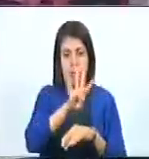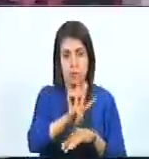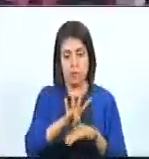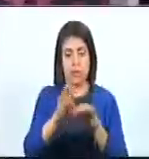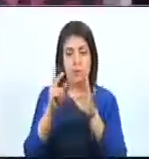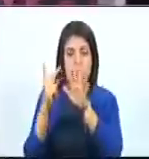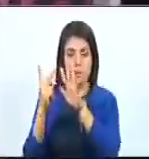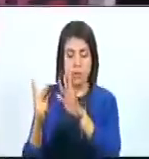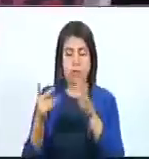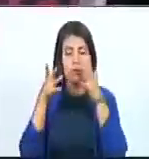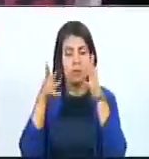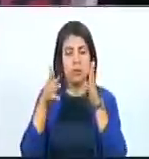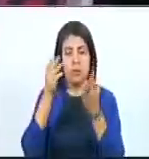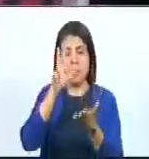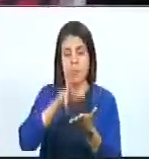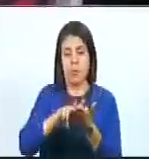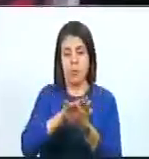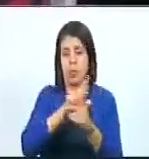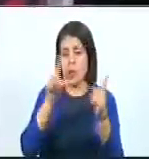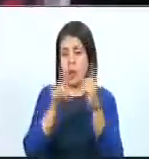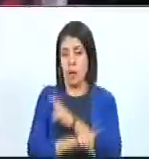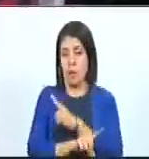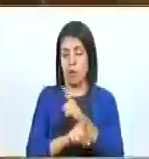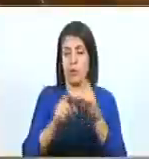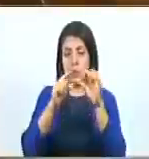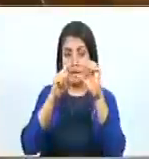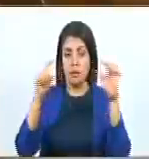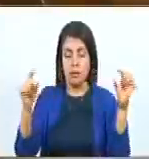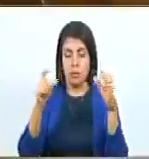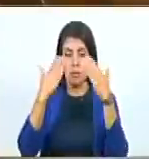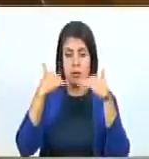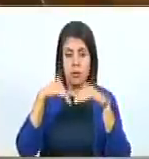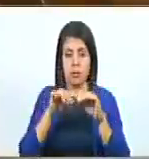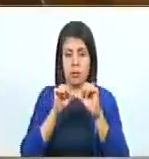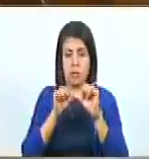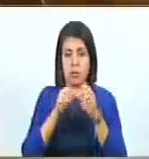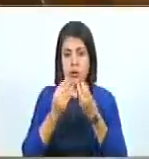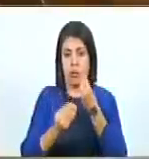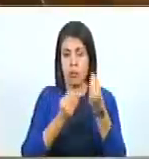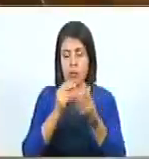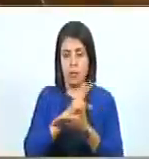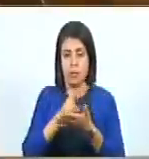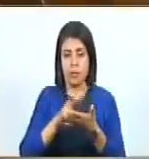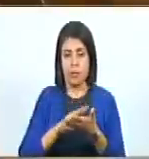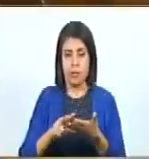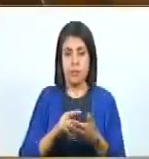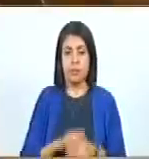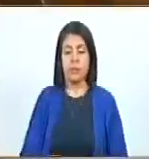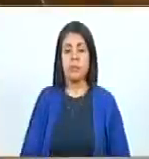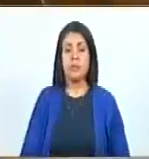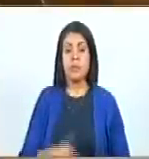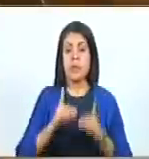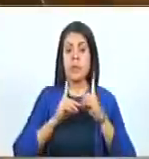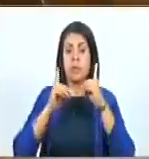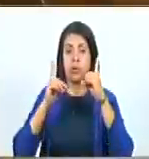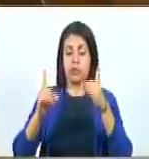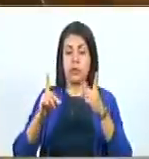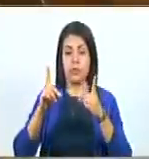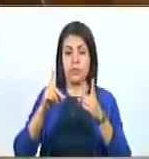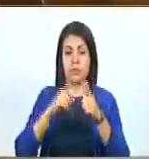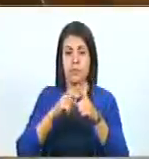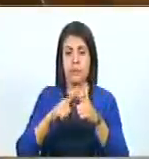Cuadragésimo sexto. Se sugiere aprobar con modificación la disposición derogatoria, quedando redactada de la siguiente manera. Disposición